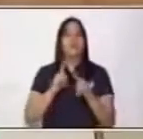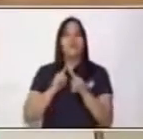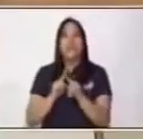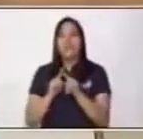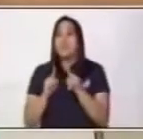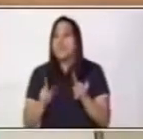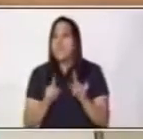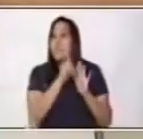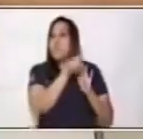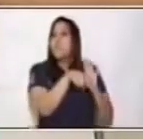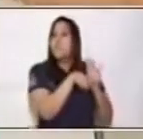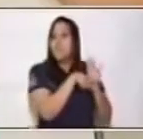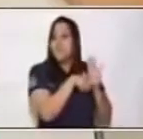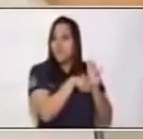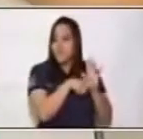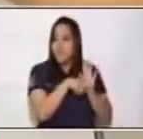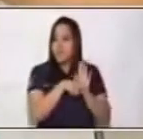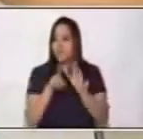A menos B,